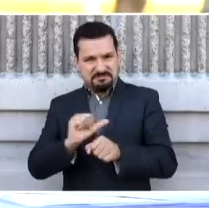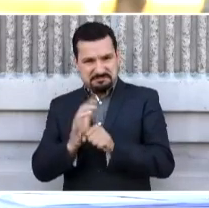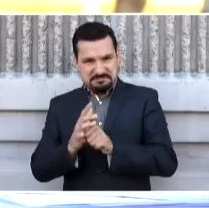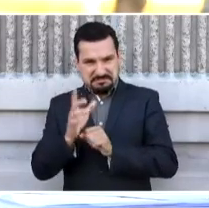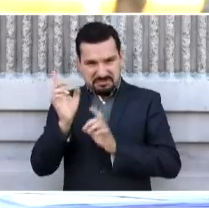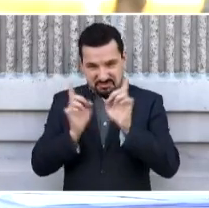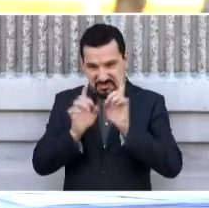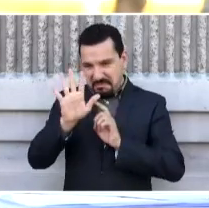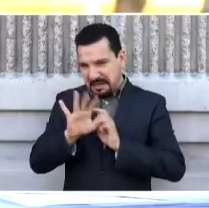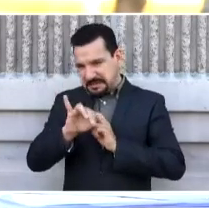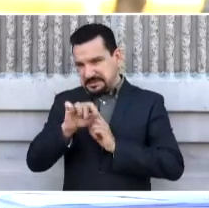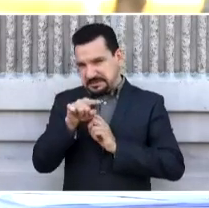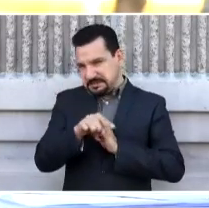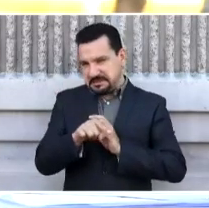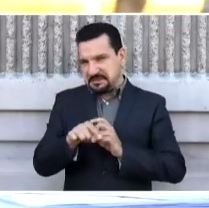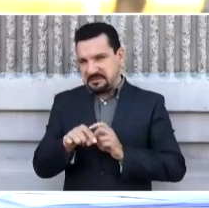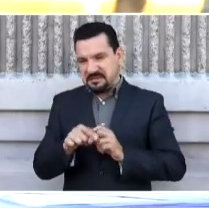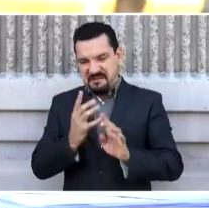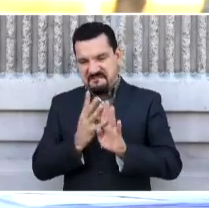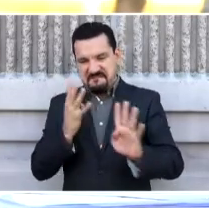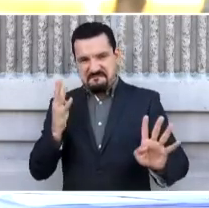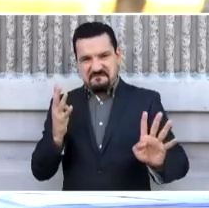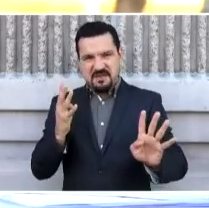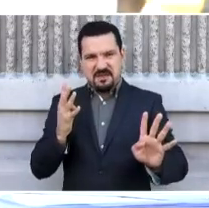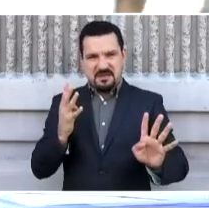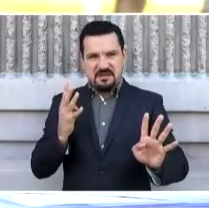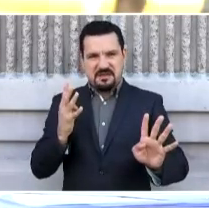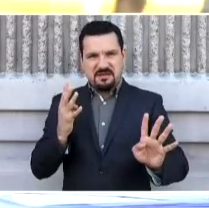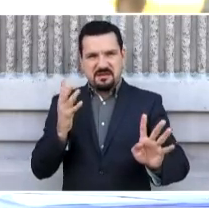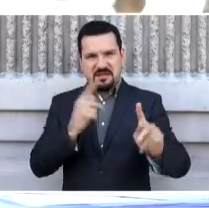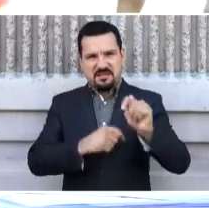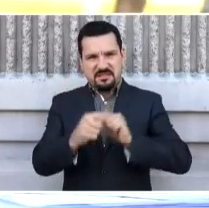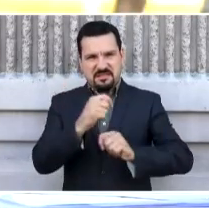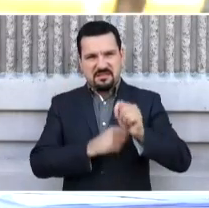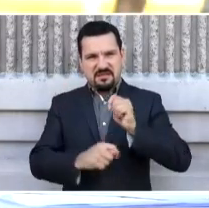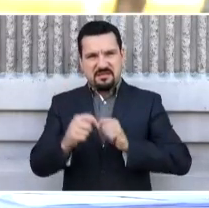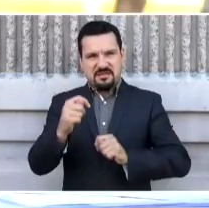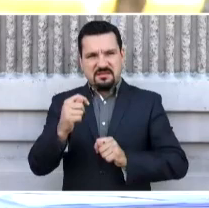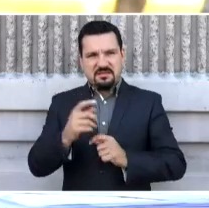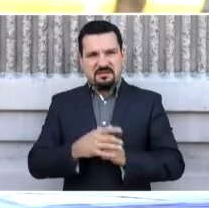adquirió en una fila de